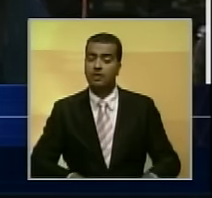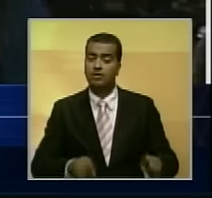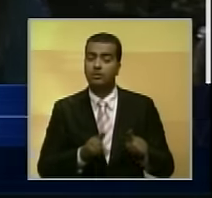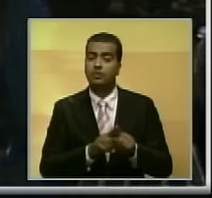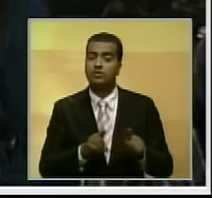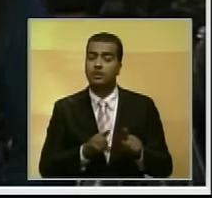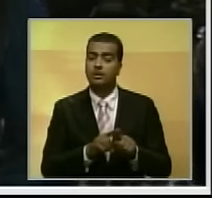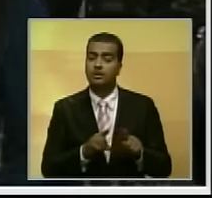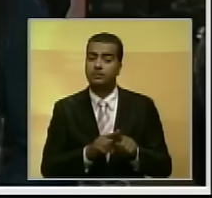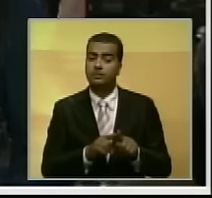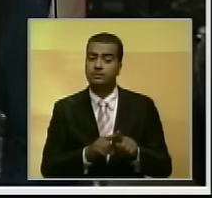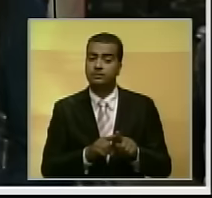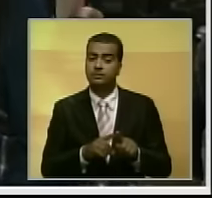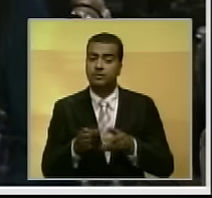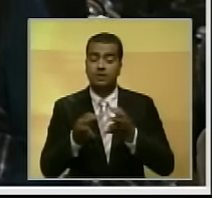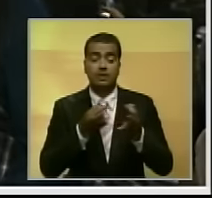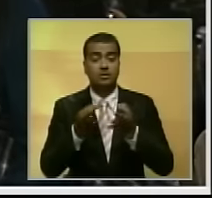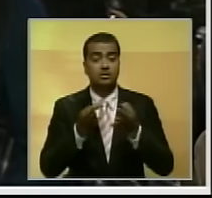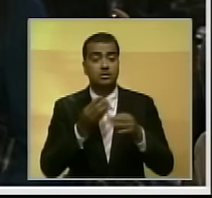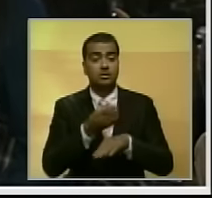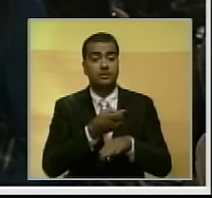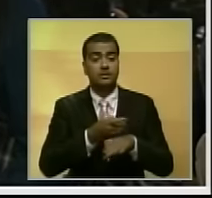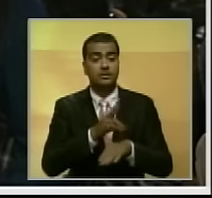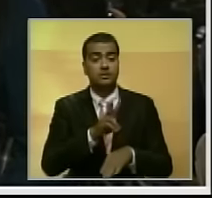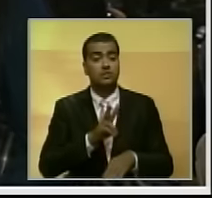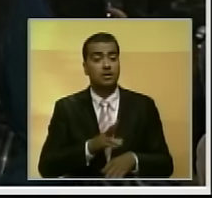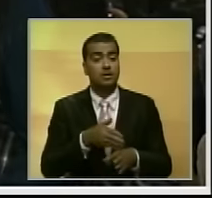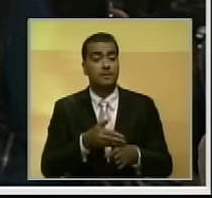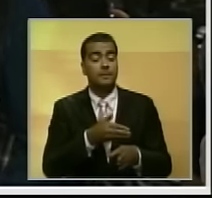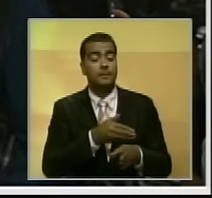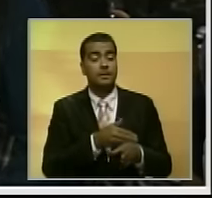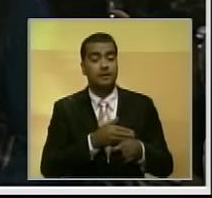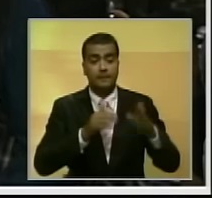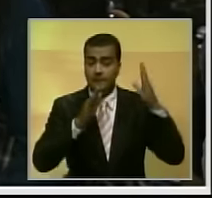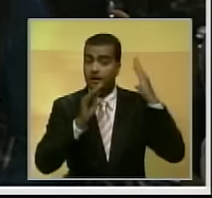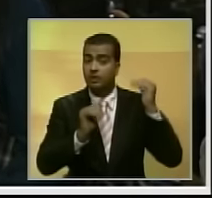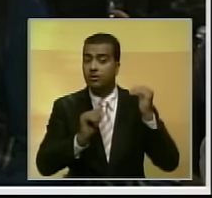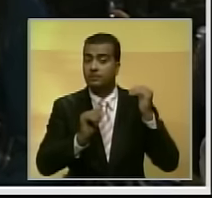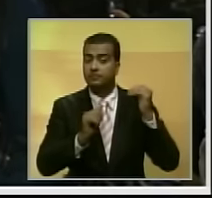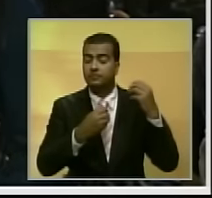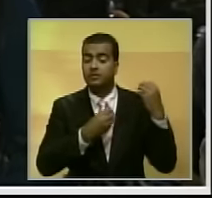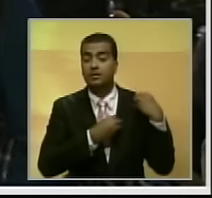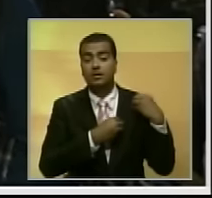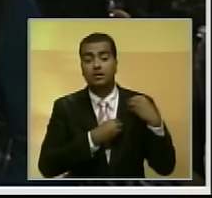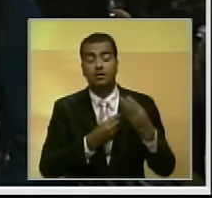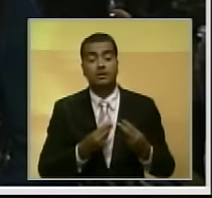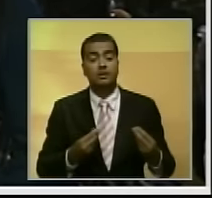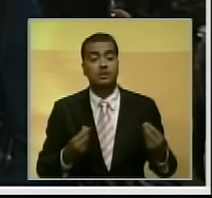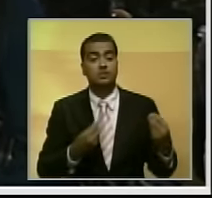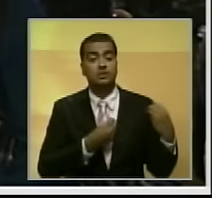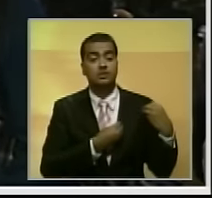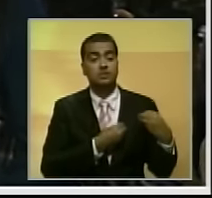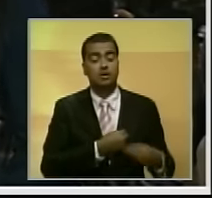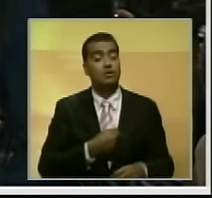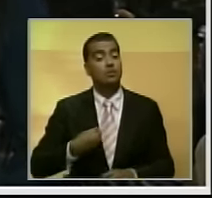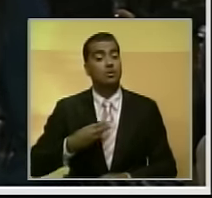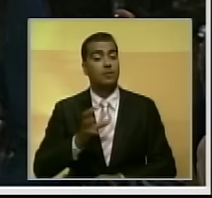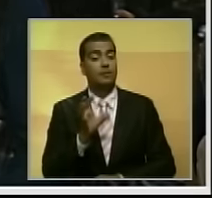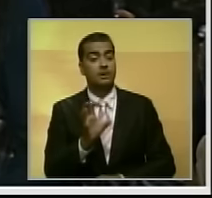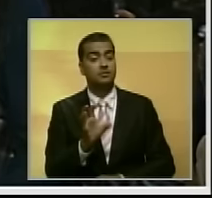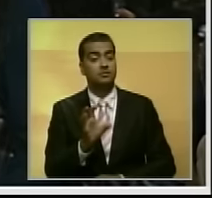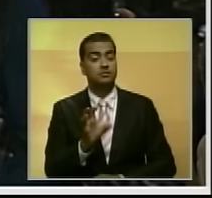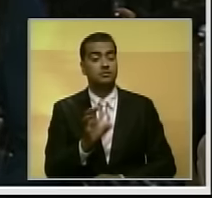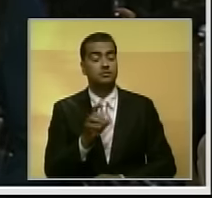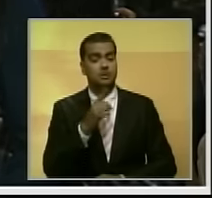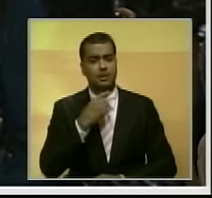ocurriendo. Es una declaración del gobierno venezolano ante embajadores y encargados de negocios acreditados en nuestro país sobre